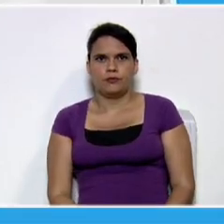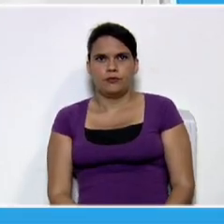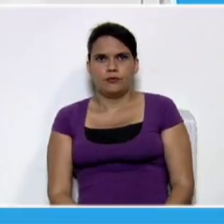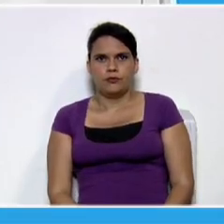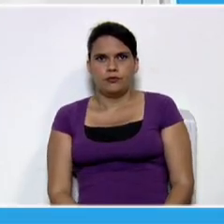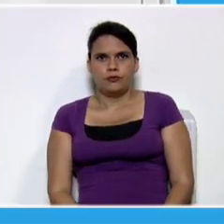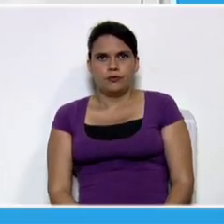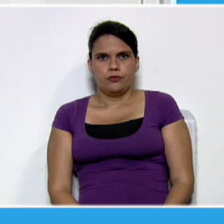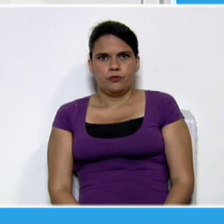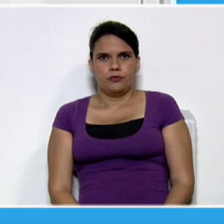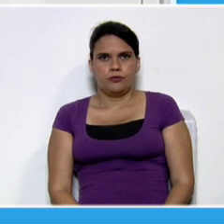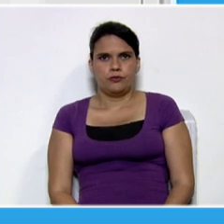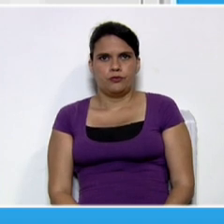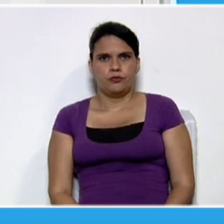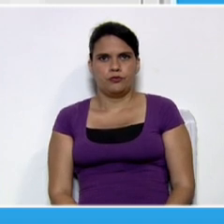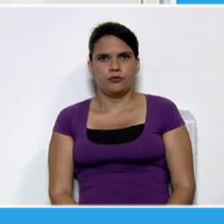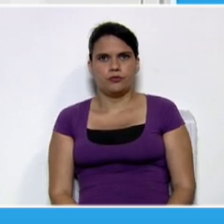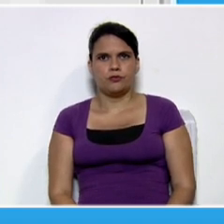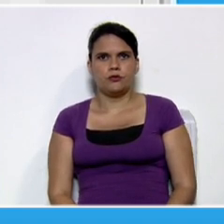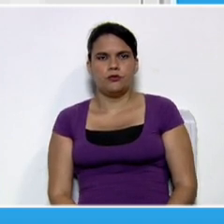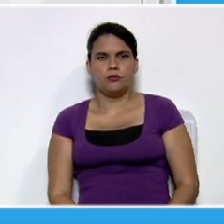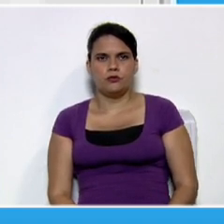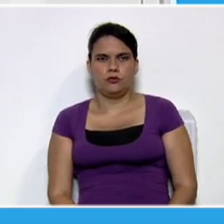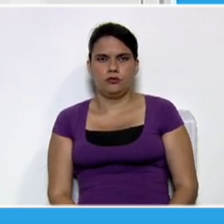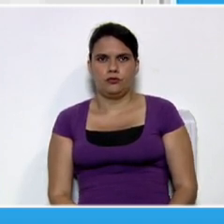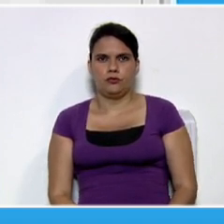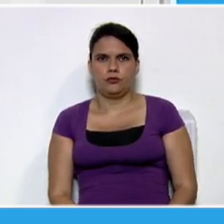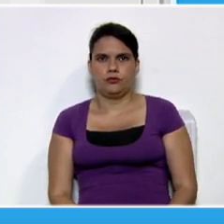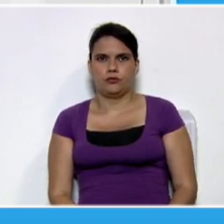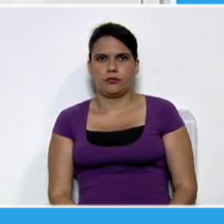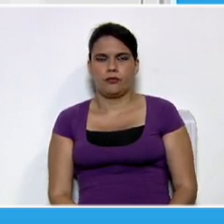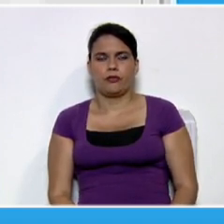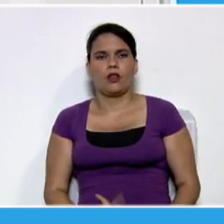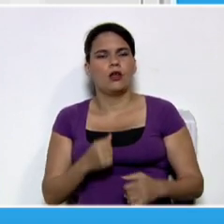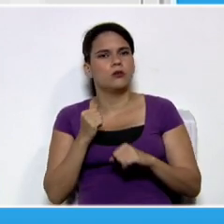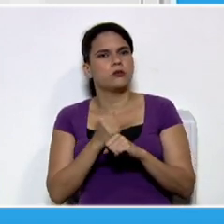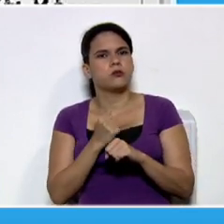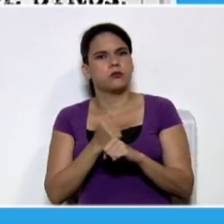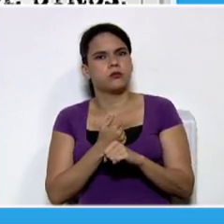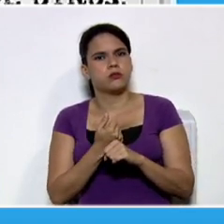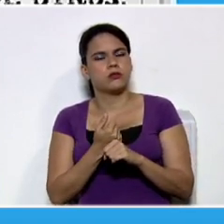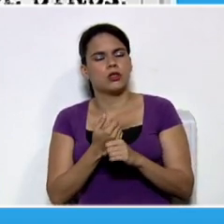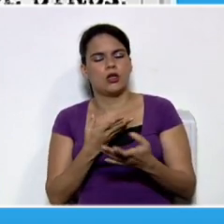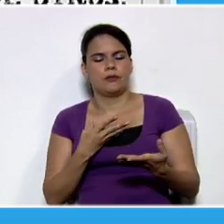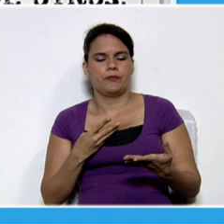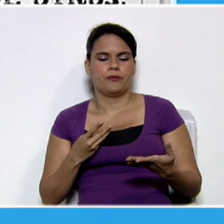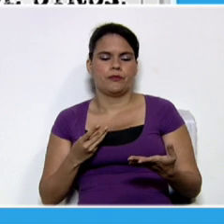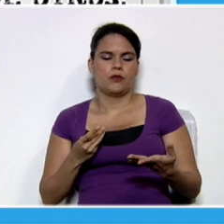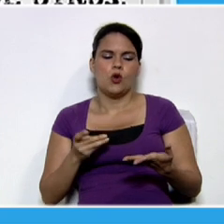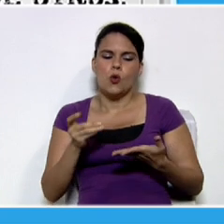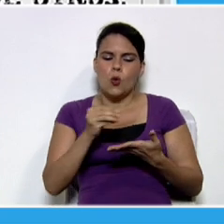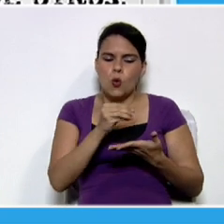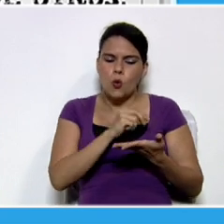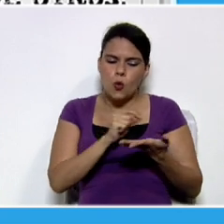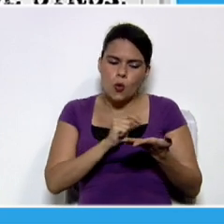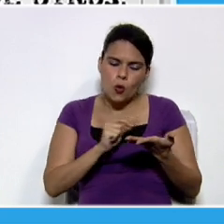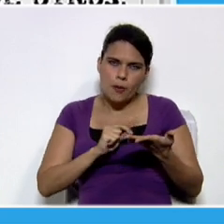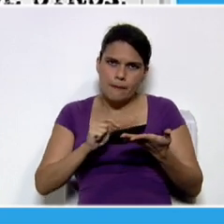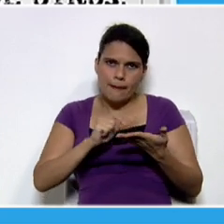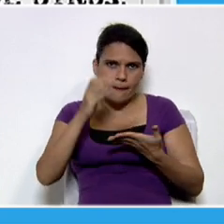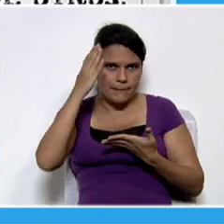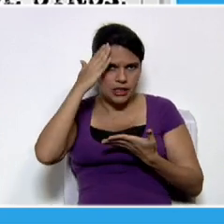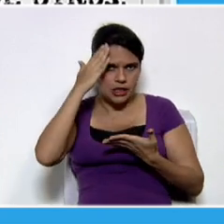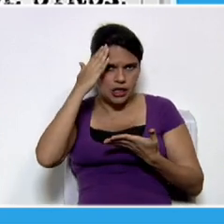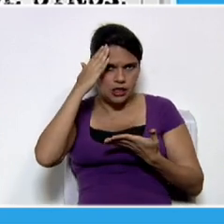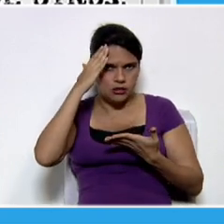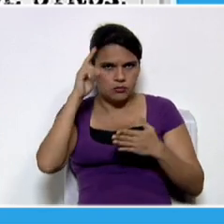la actividad de cuarto año en el área de Geografía, Historia y Ciudadanía, vas a trabajar un mapa mental. Con materiales de reciclaje